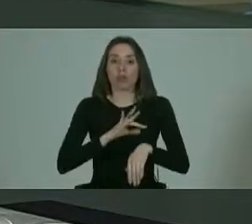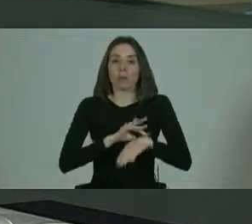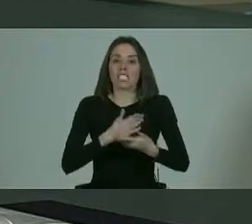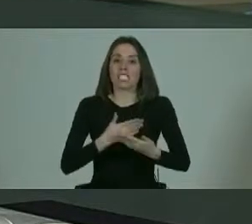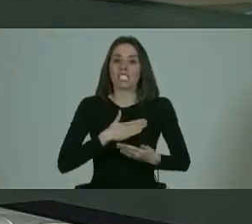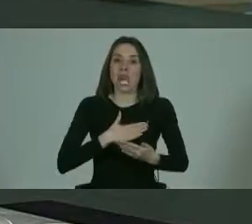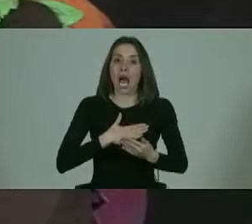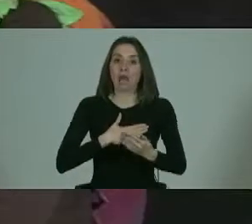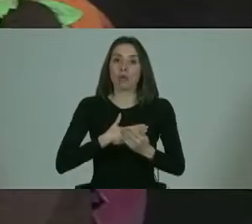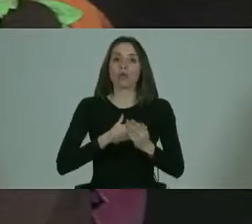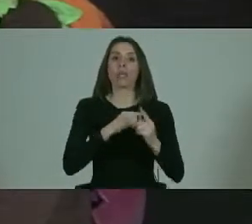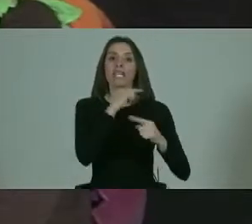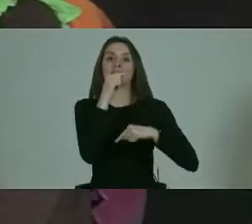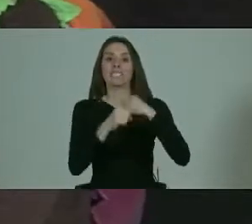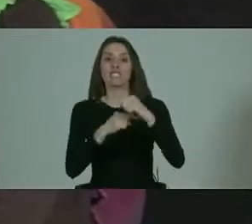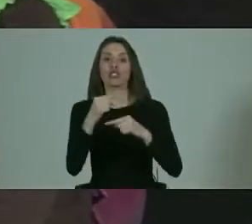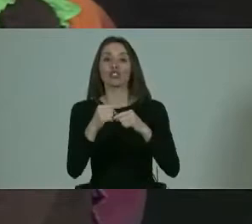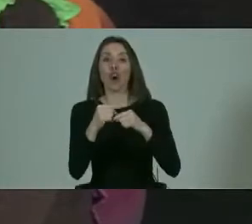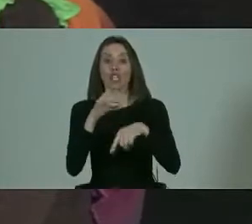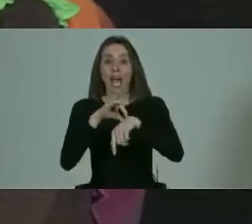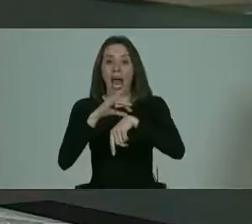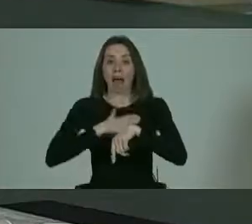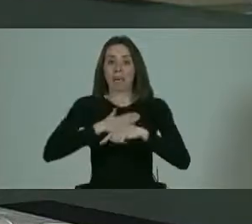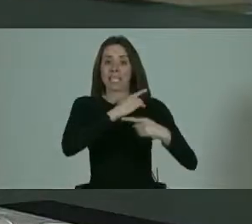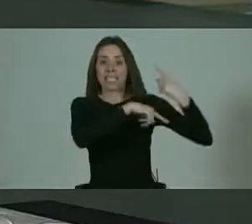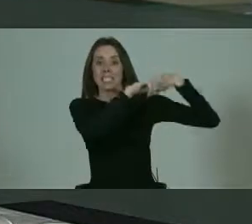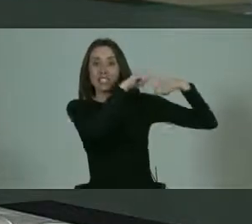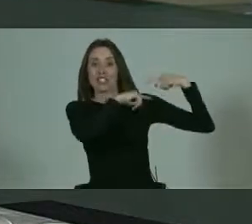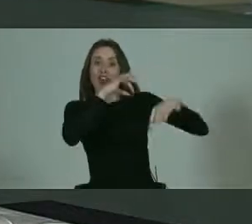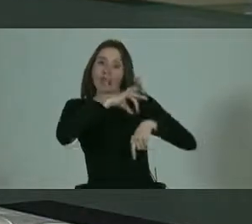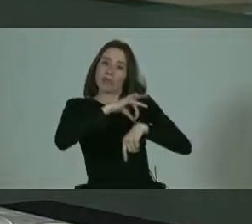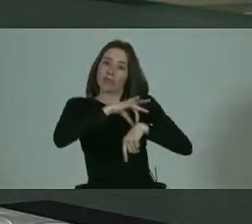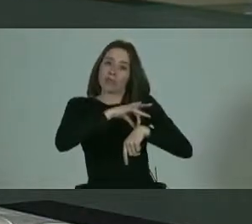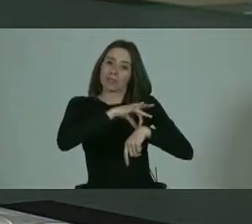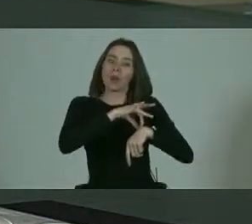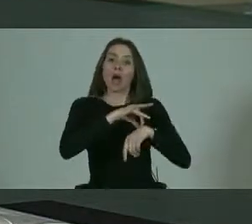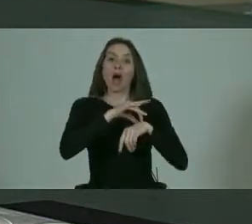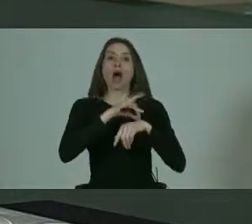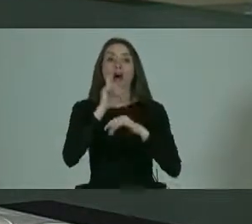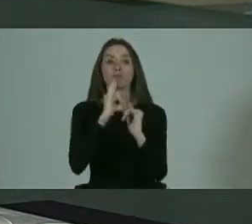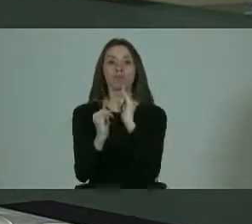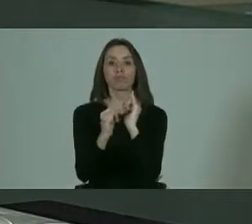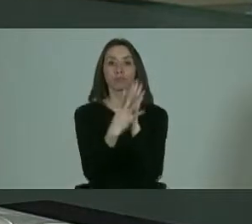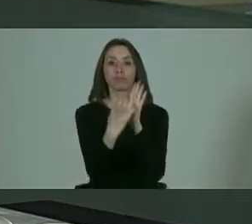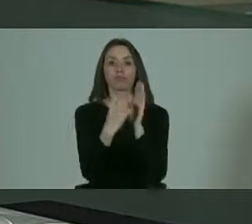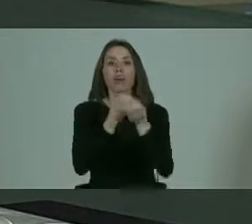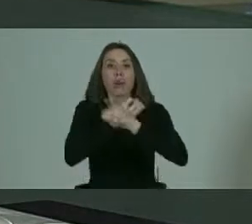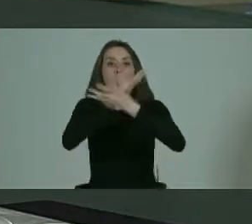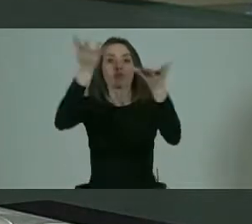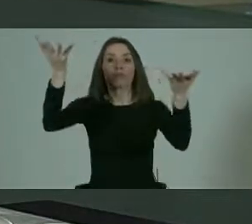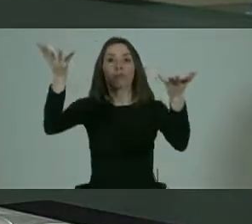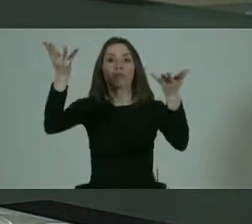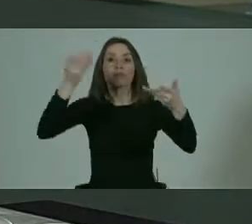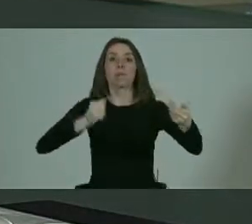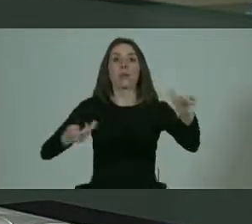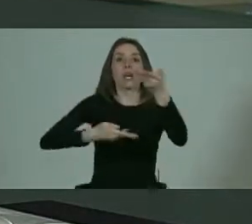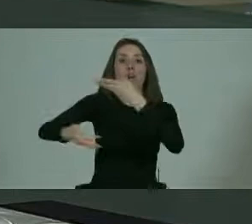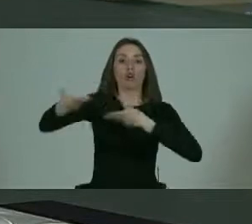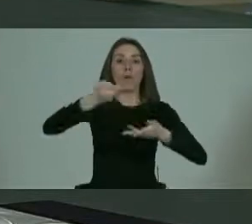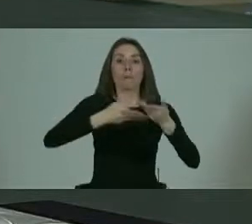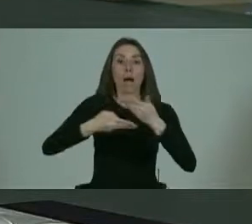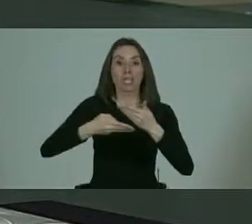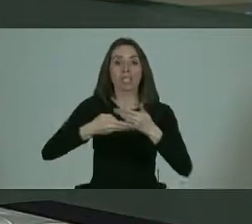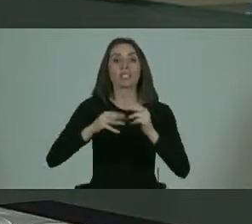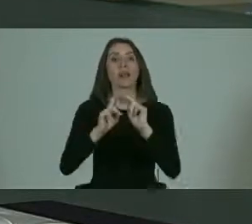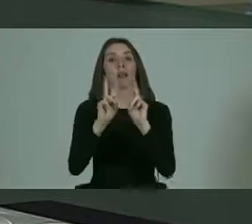historia clínica electrónica con compartición de datos para mí dentro del aspecto de